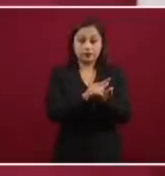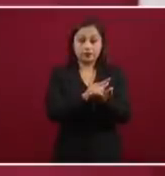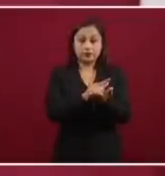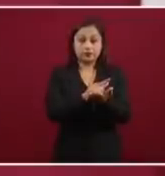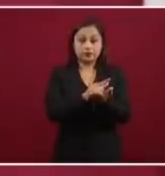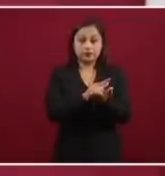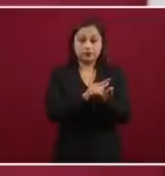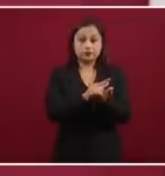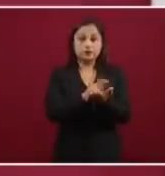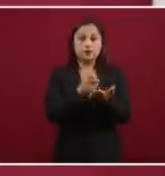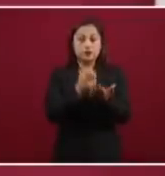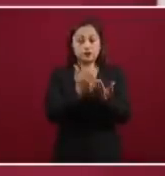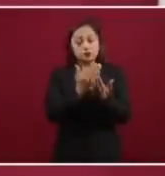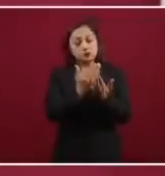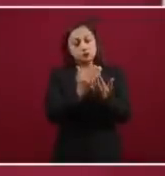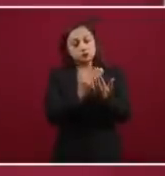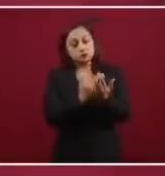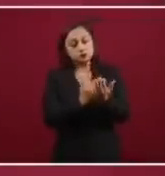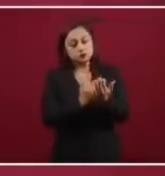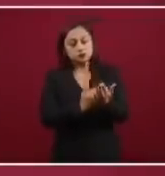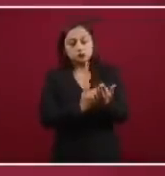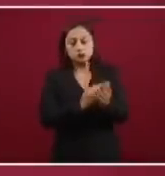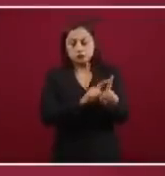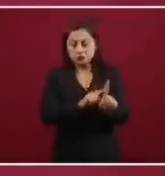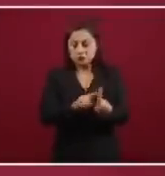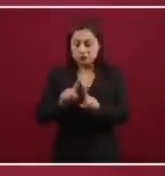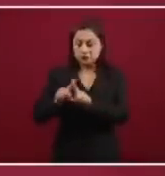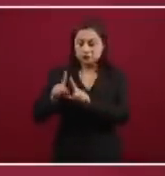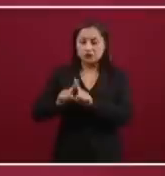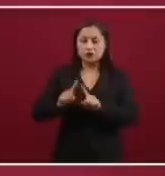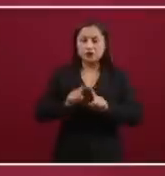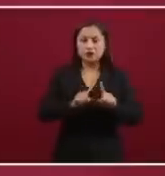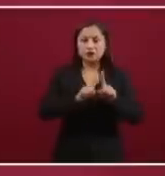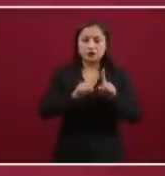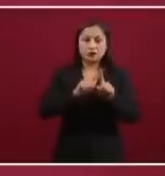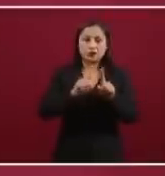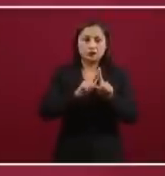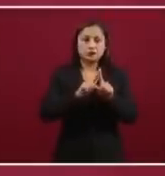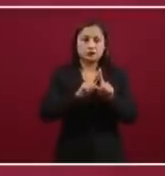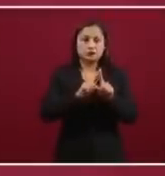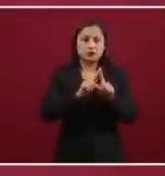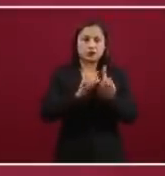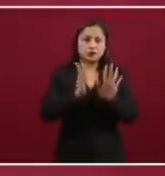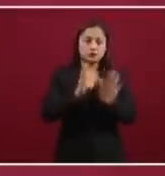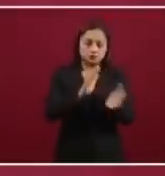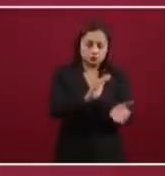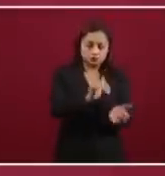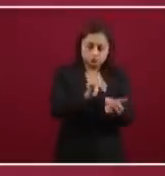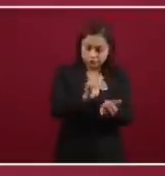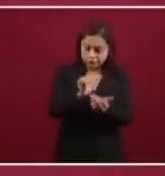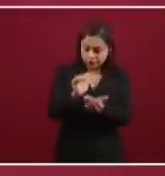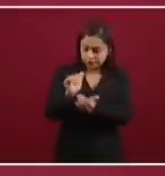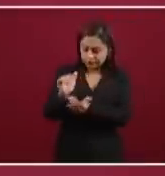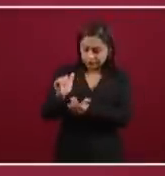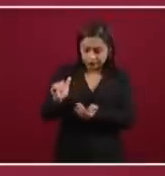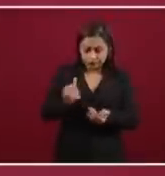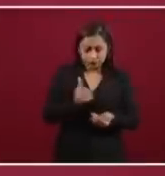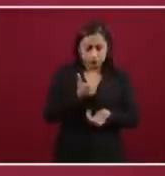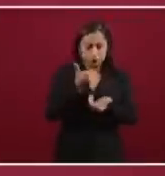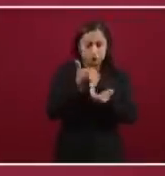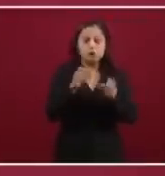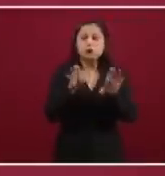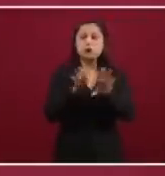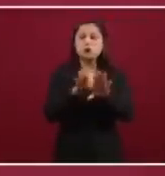con recursos para financiar el presupuesto. Una vez que se aprueba la Ley de Ingresos,